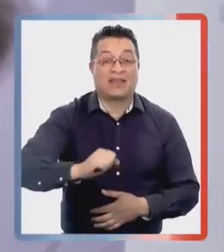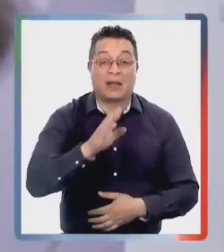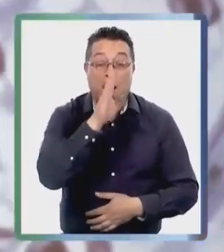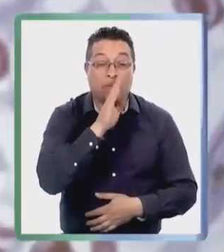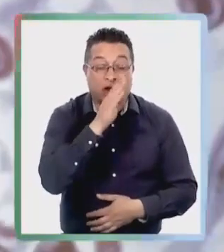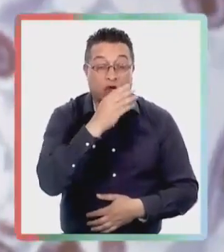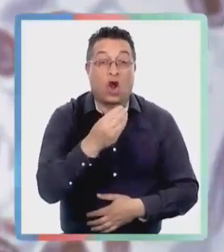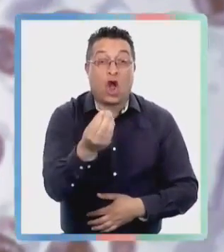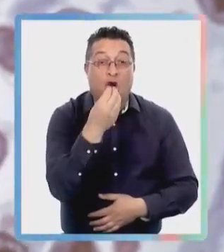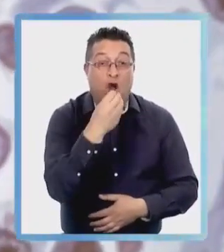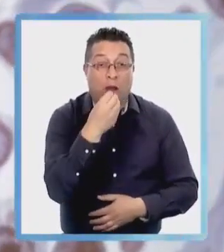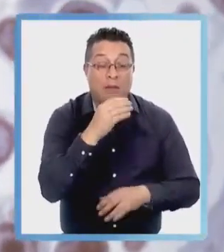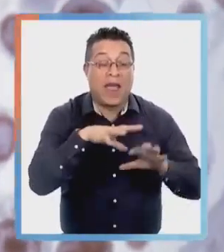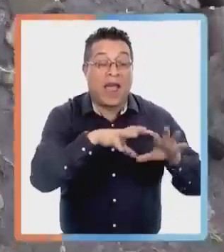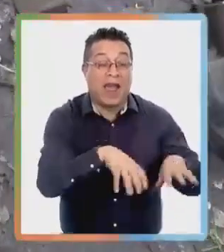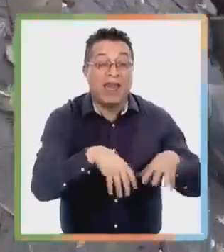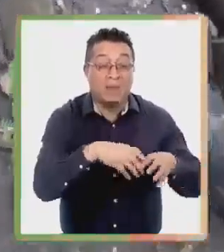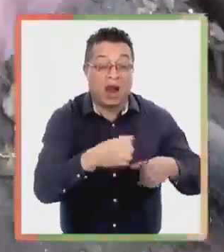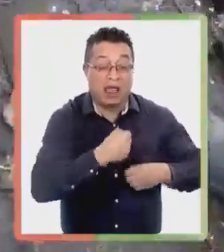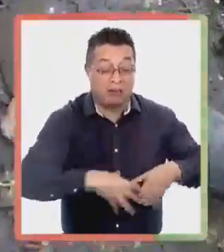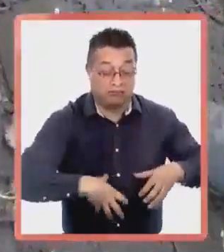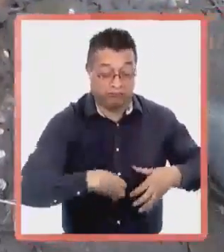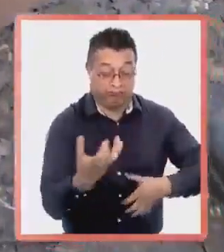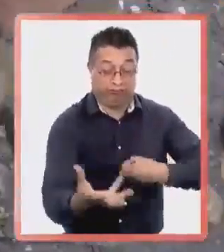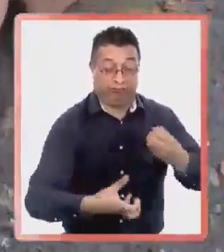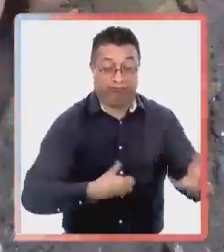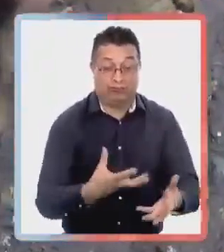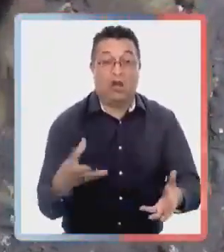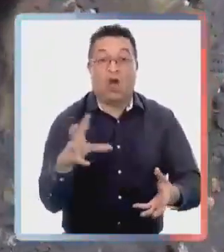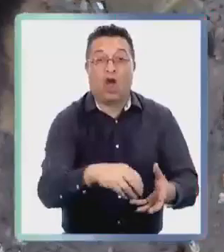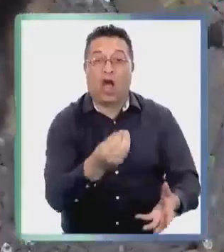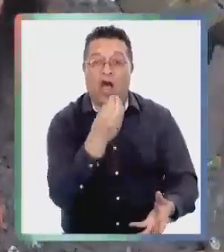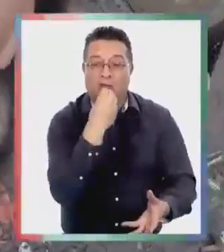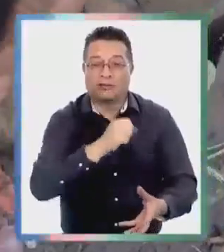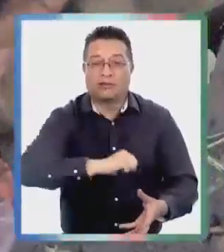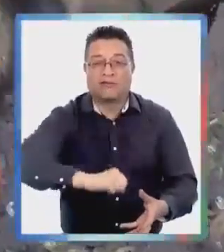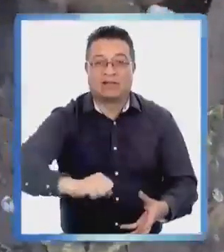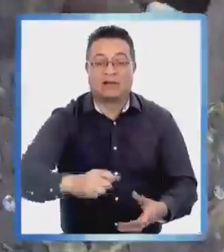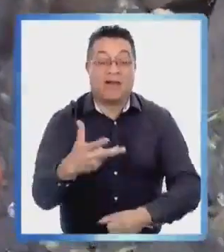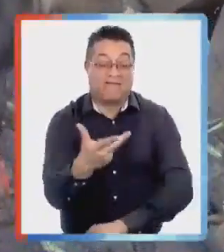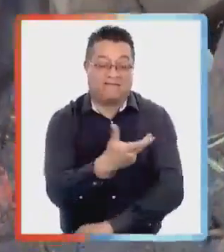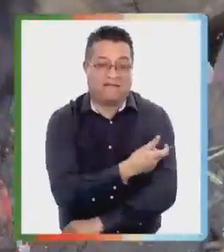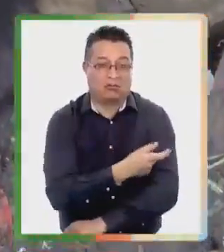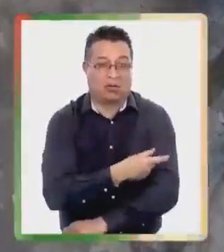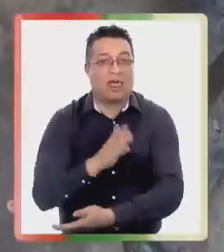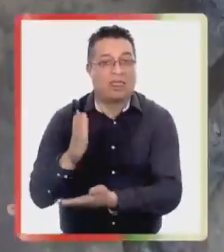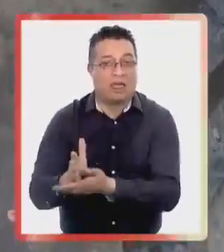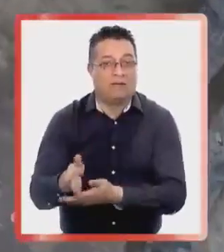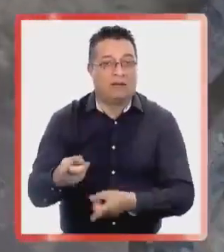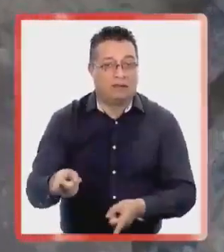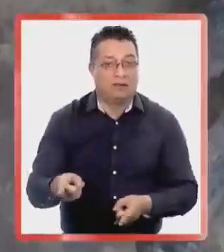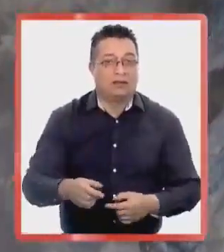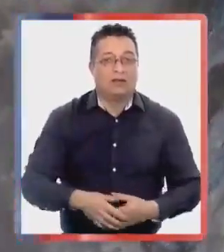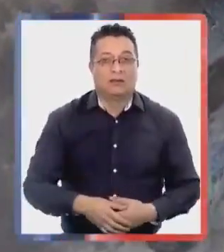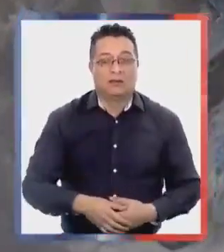que los perros coman vísceras de animales faenados. Además, deben tener sus vacunas al